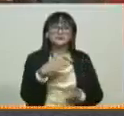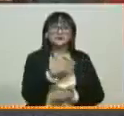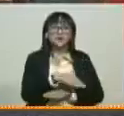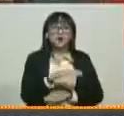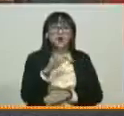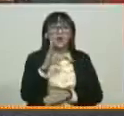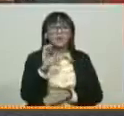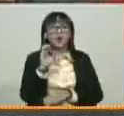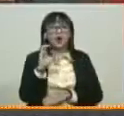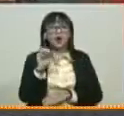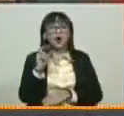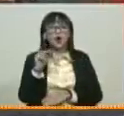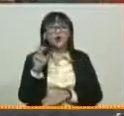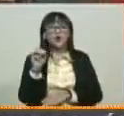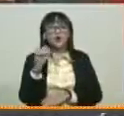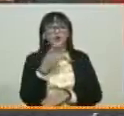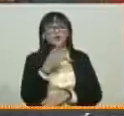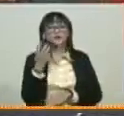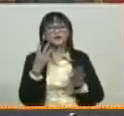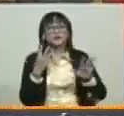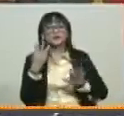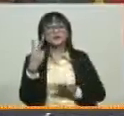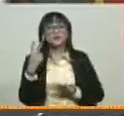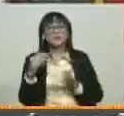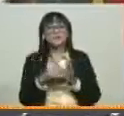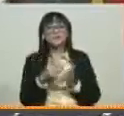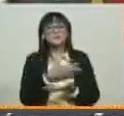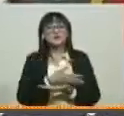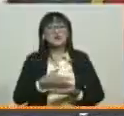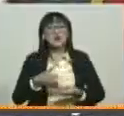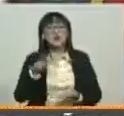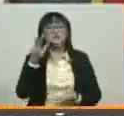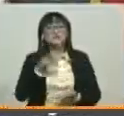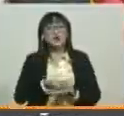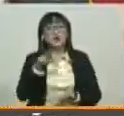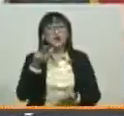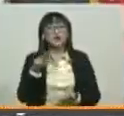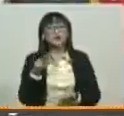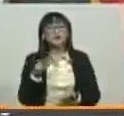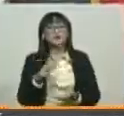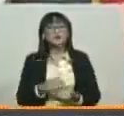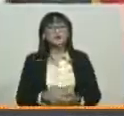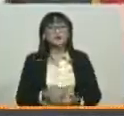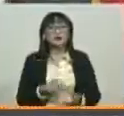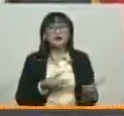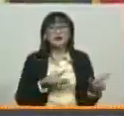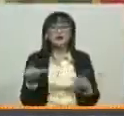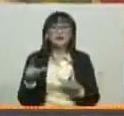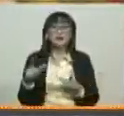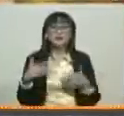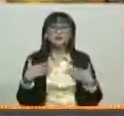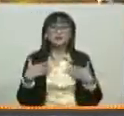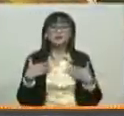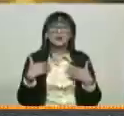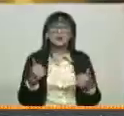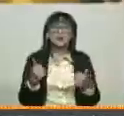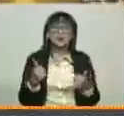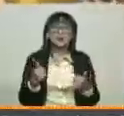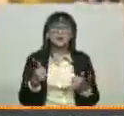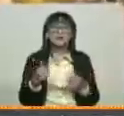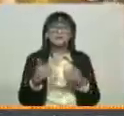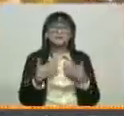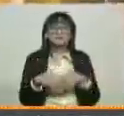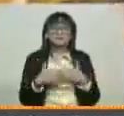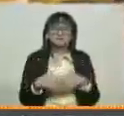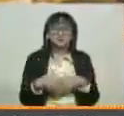Urdaneta-Boconó, 492 mil millones de bolívares. Aprobado recursos para la salud, para la